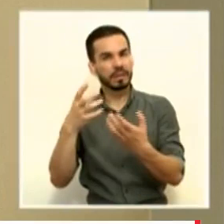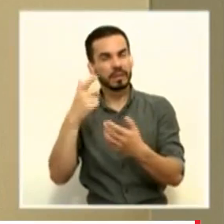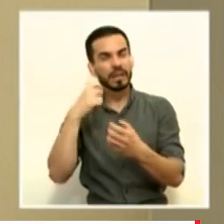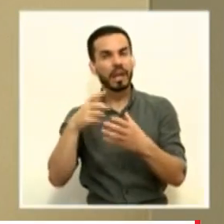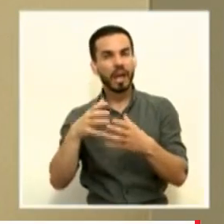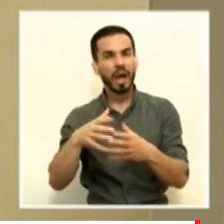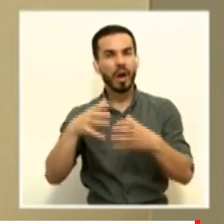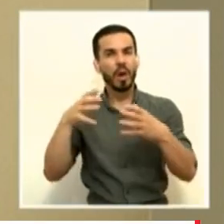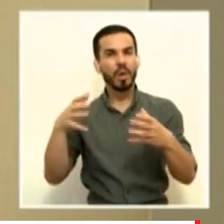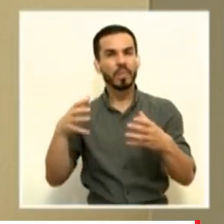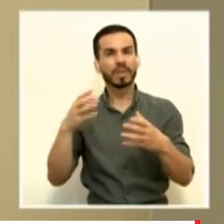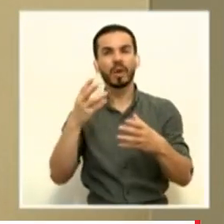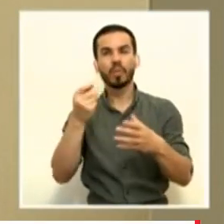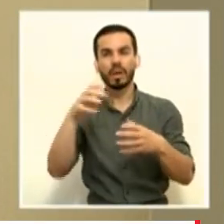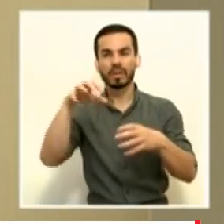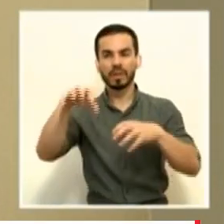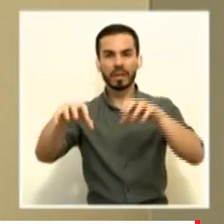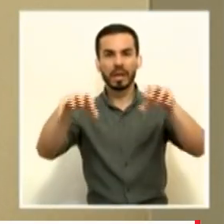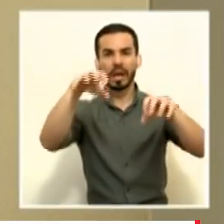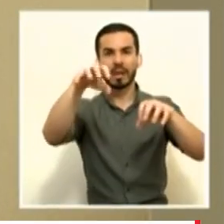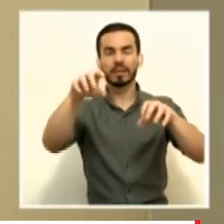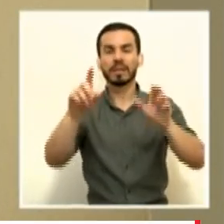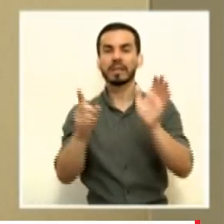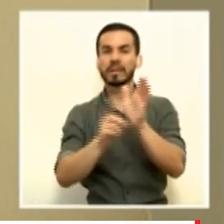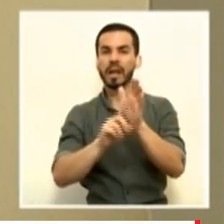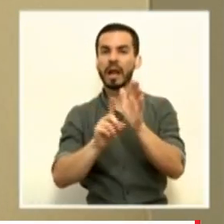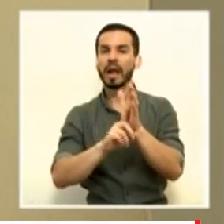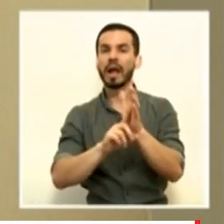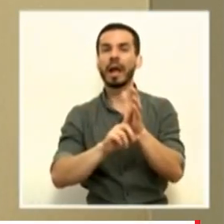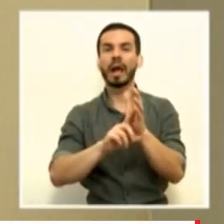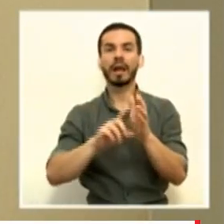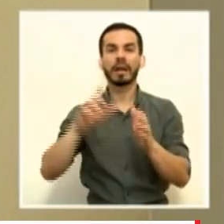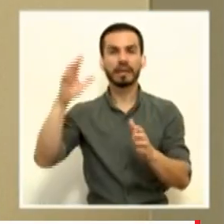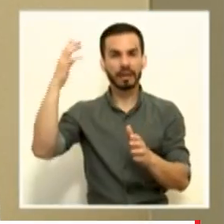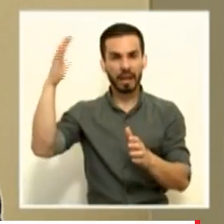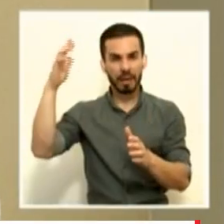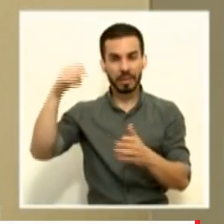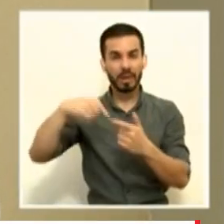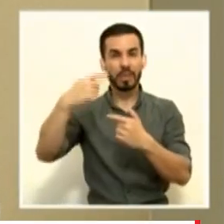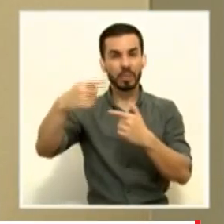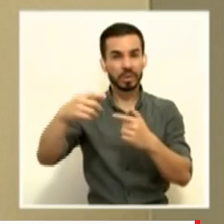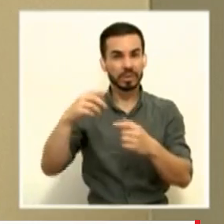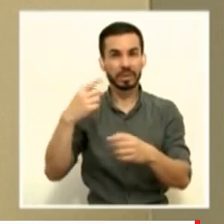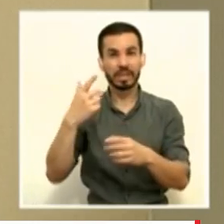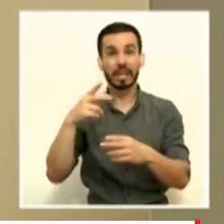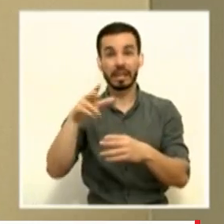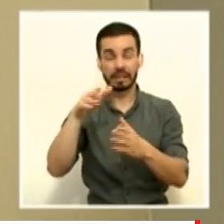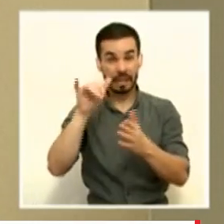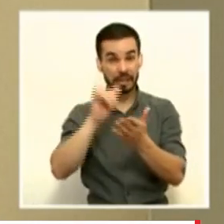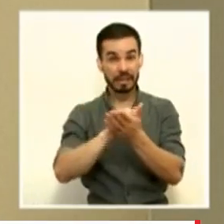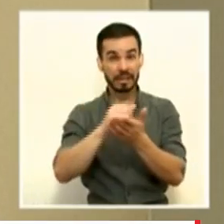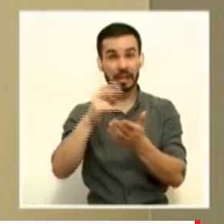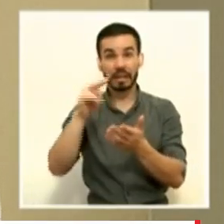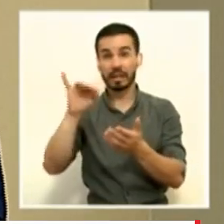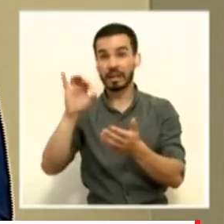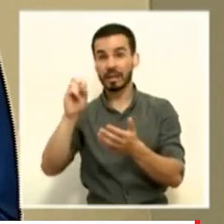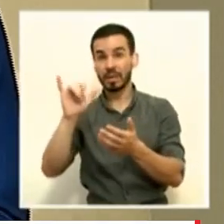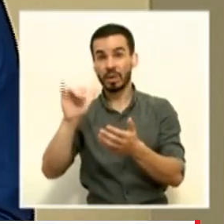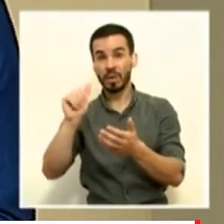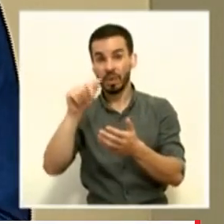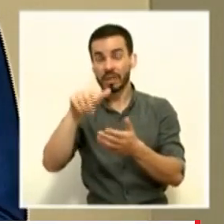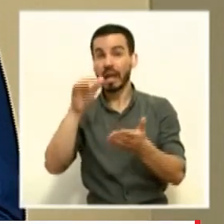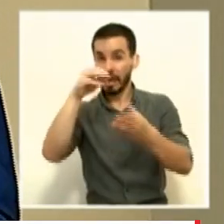de aumentar la cantidad de cantones en alerta amarilla en los próximos días? Si es así, ¿Nicoya está incluido en los